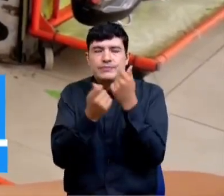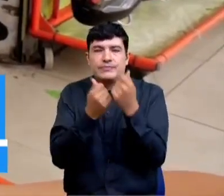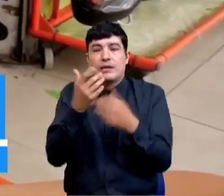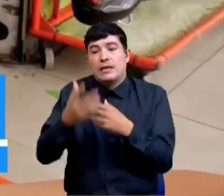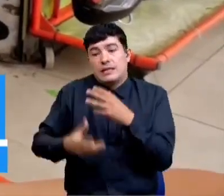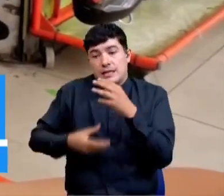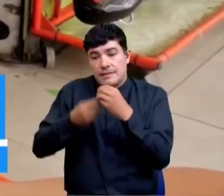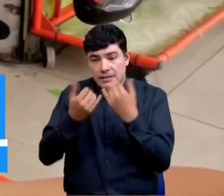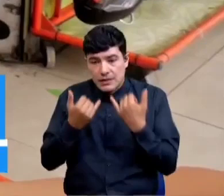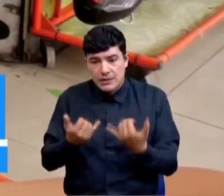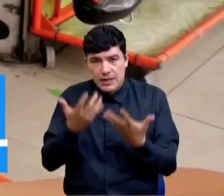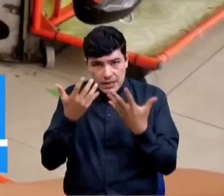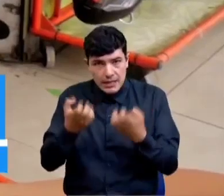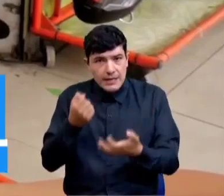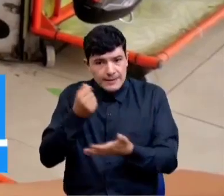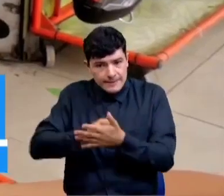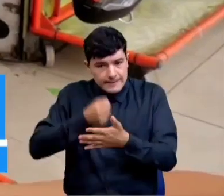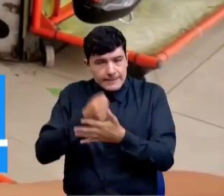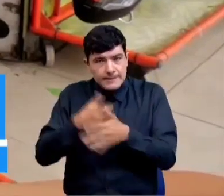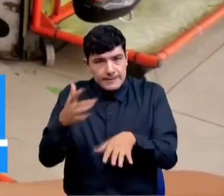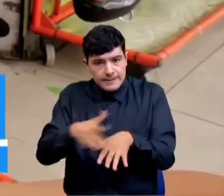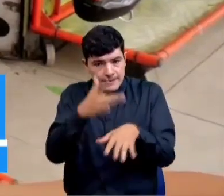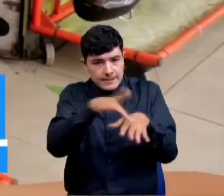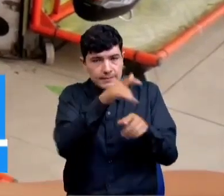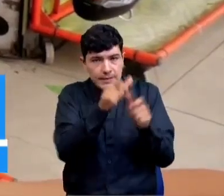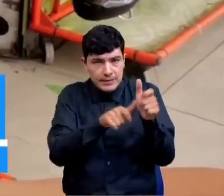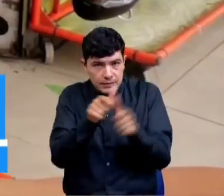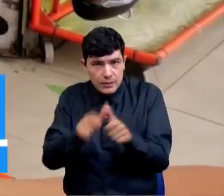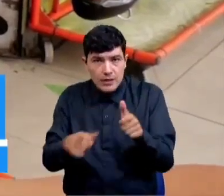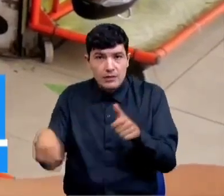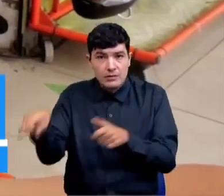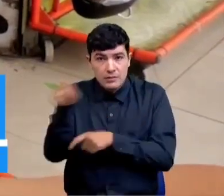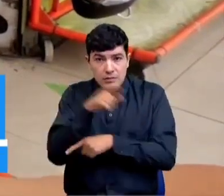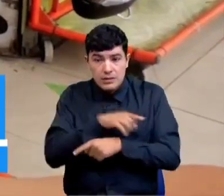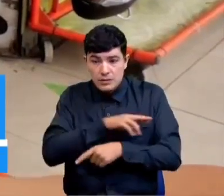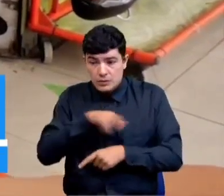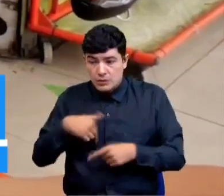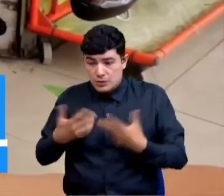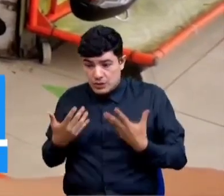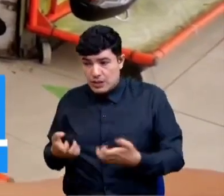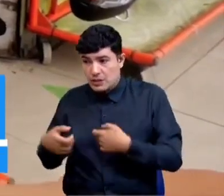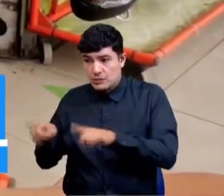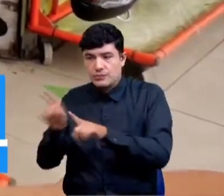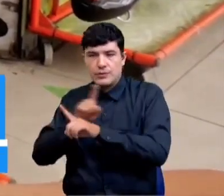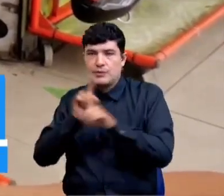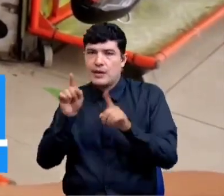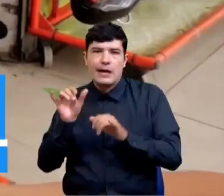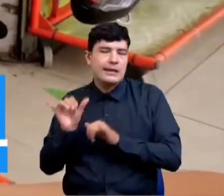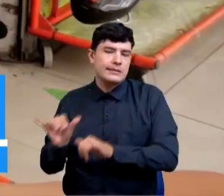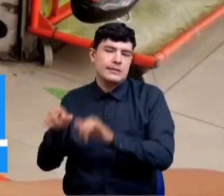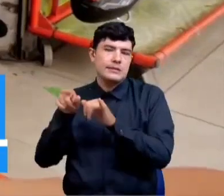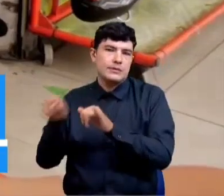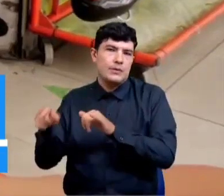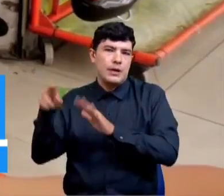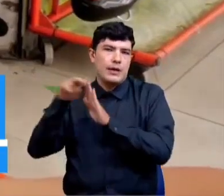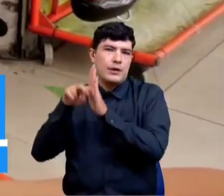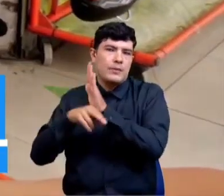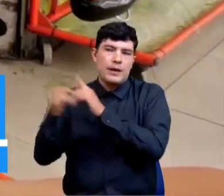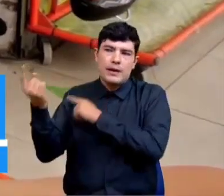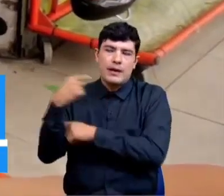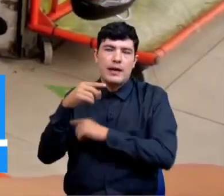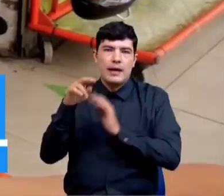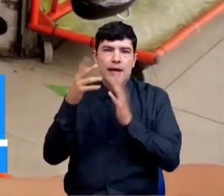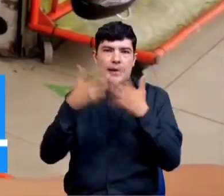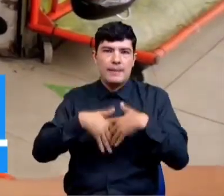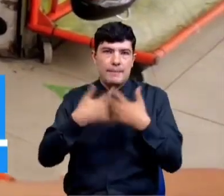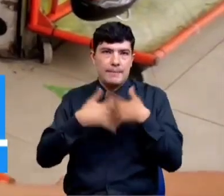pues queremos seguir incentivando a la gente que pues no es que nosotros querramos, sino es algo que nos establecen las empresas que nos